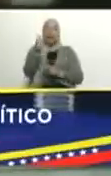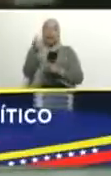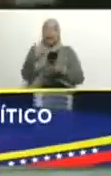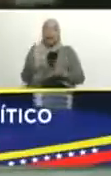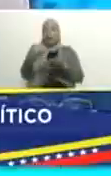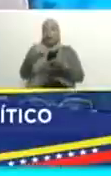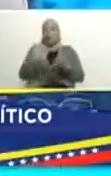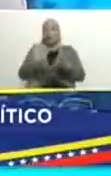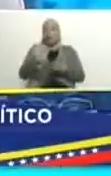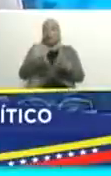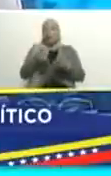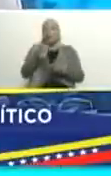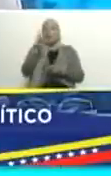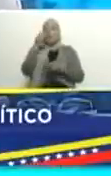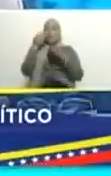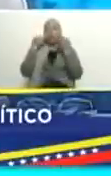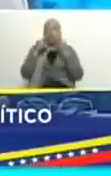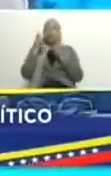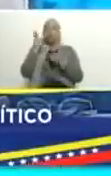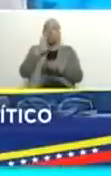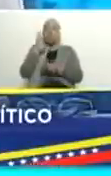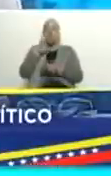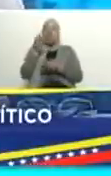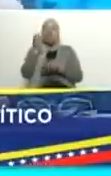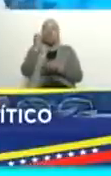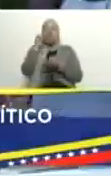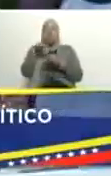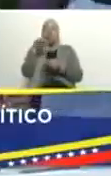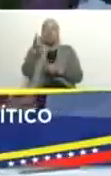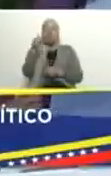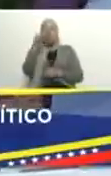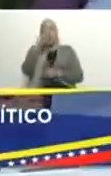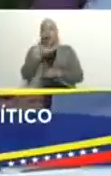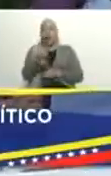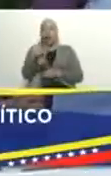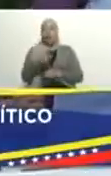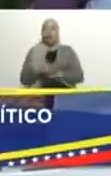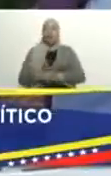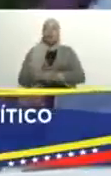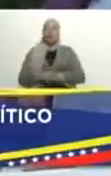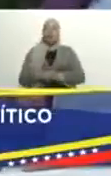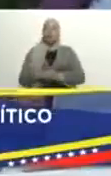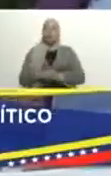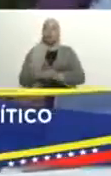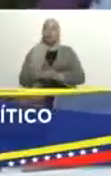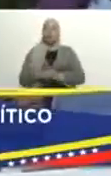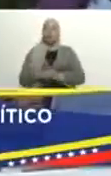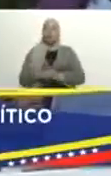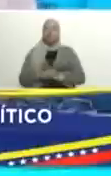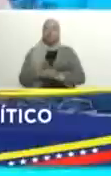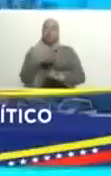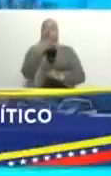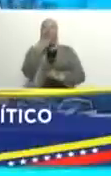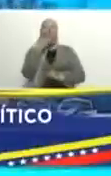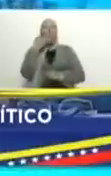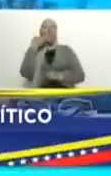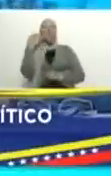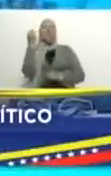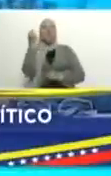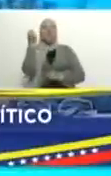Si Ricardo Sánchez se quita esa barba fea que tiene, se quita 10 años. Y Vanessa se ve jovencita,